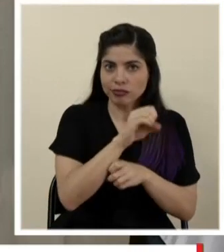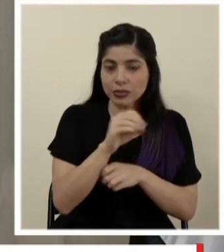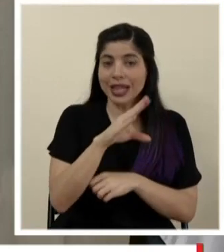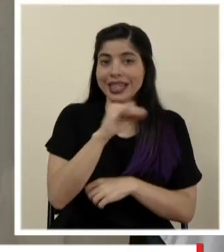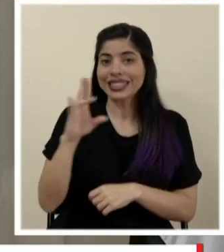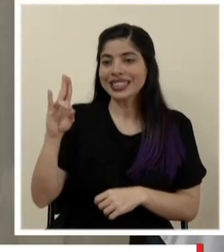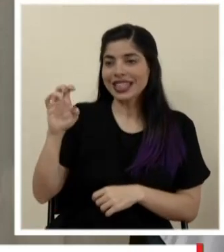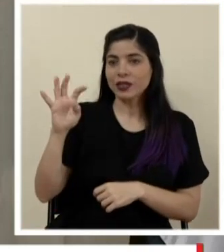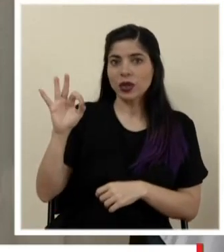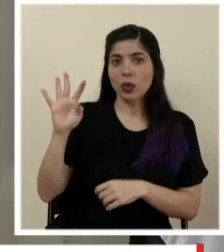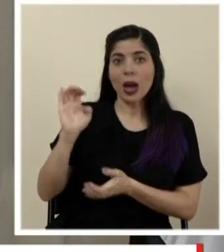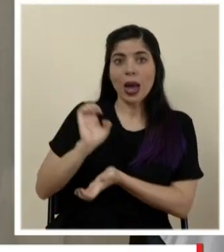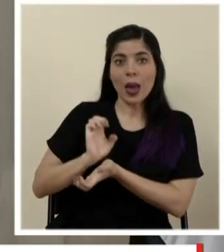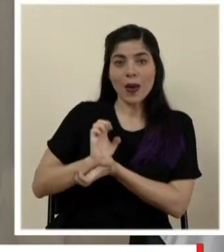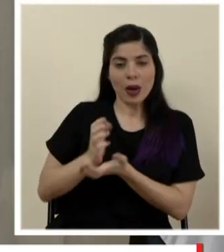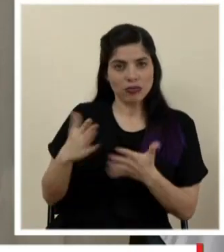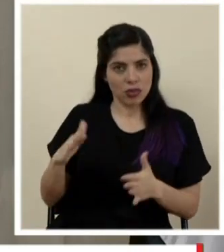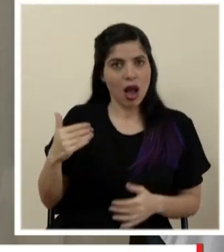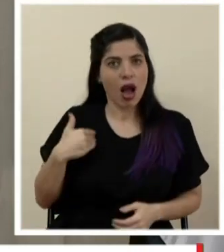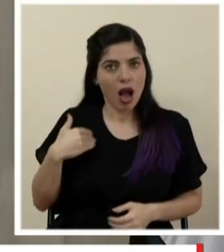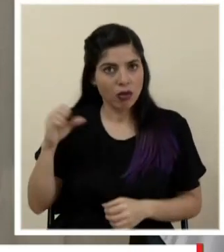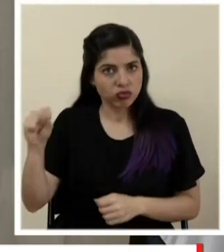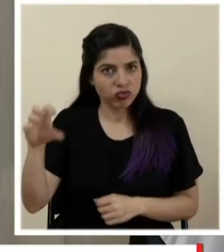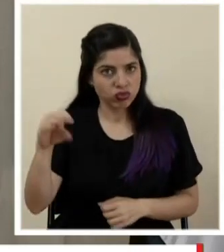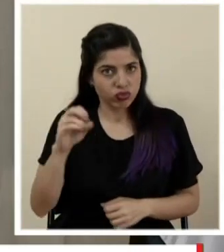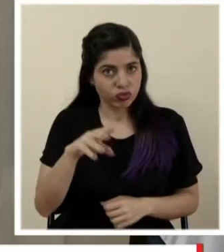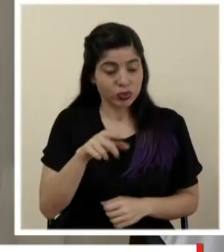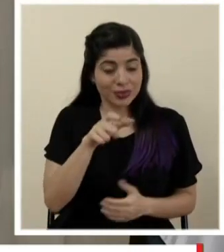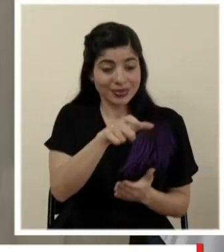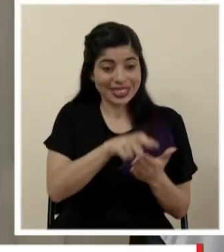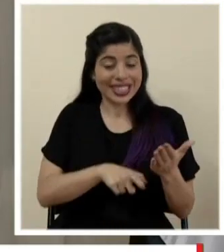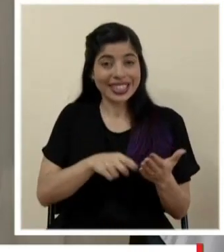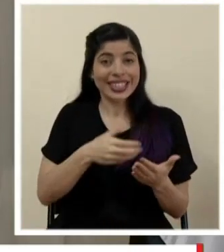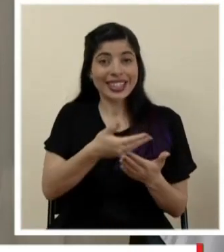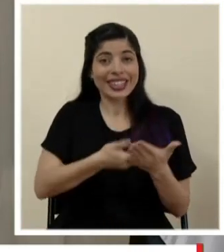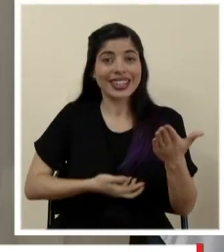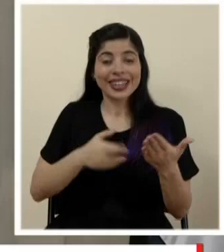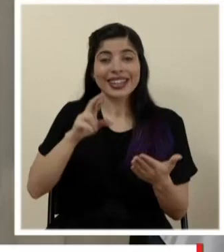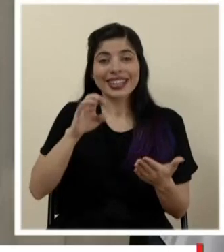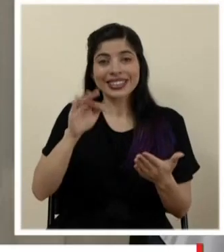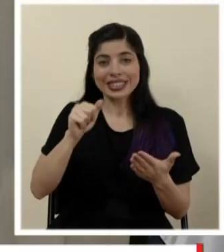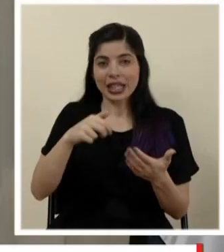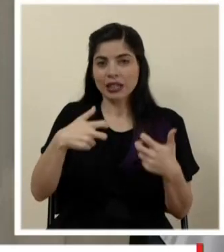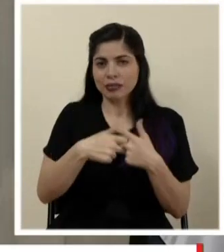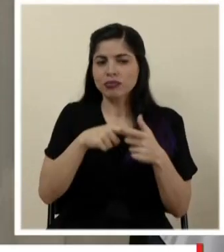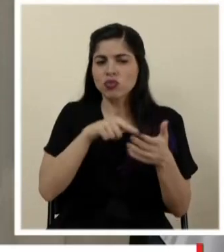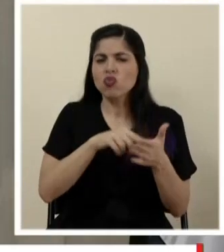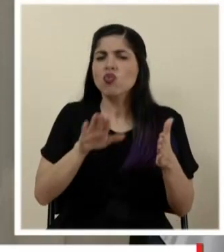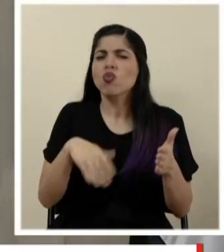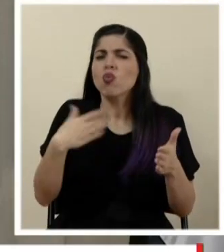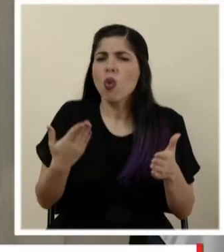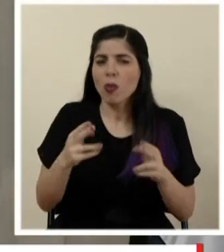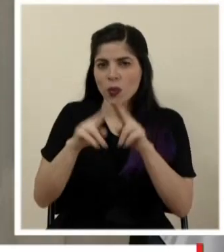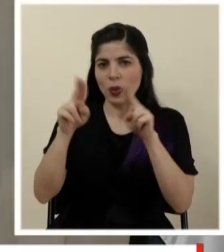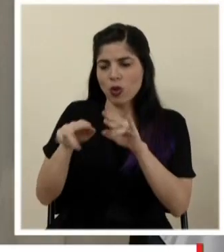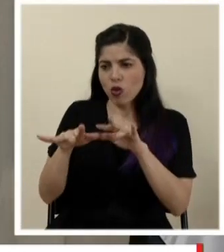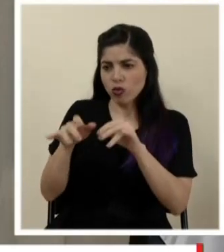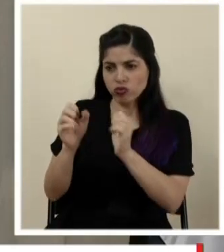744 EVAIS. Esta receta electrónica que se puede activar por medio de